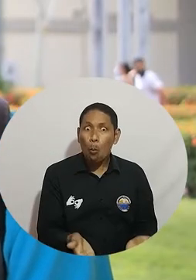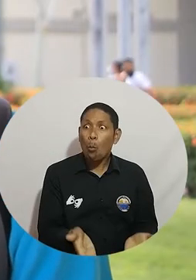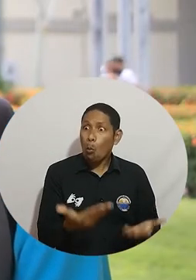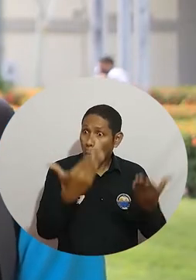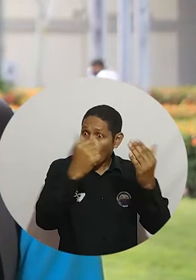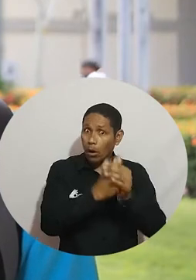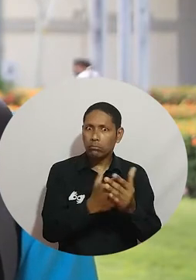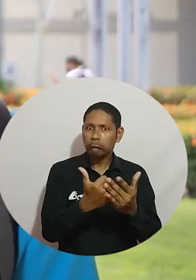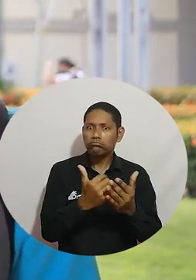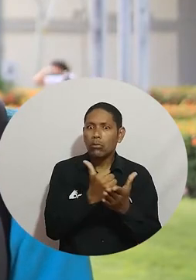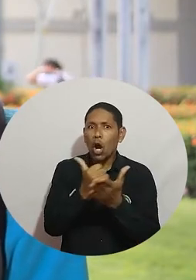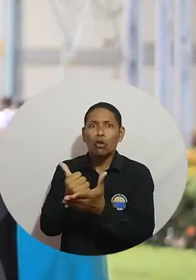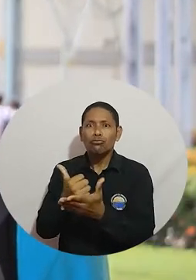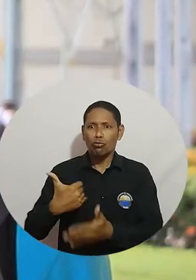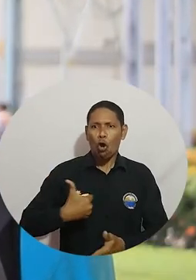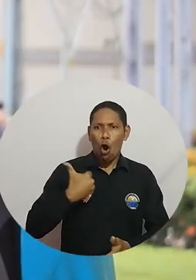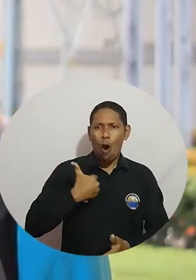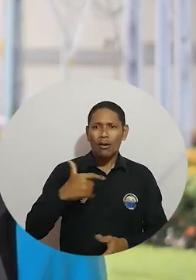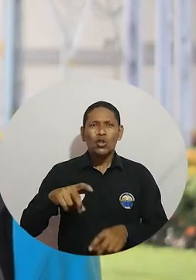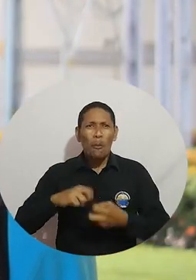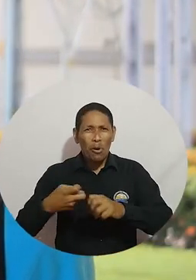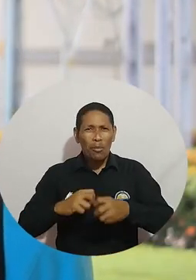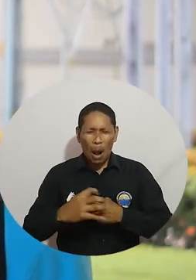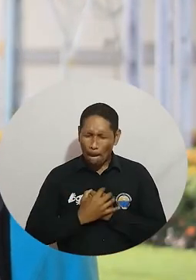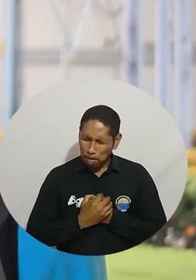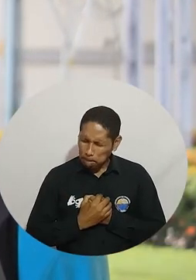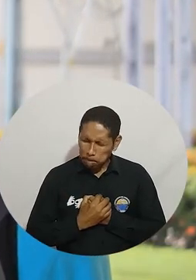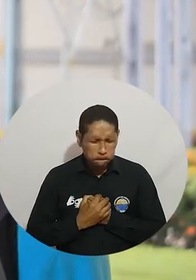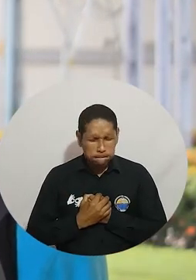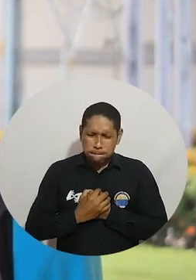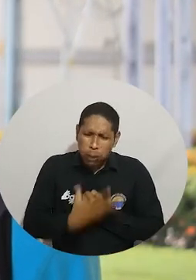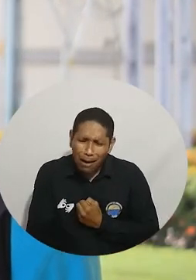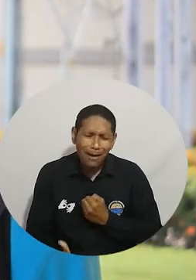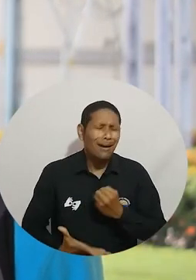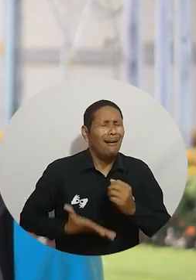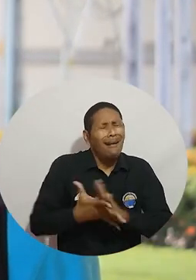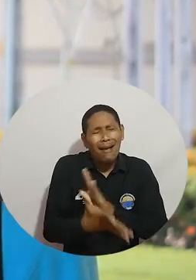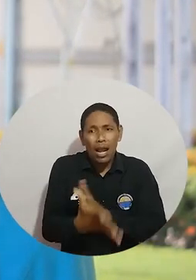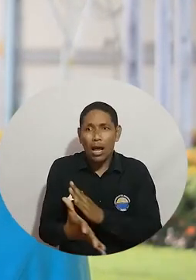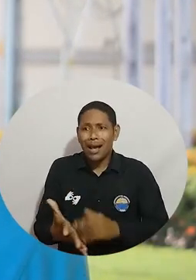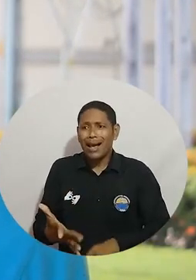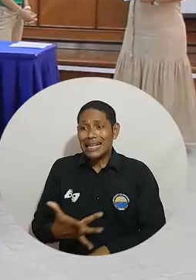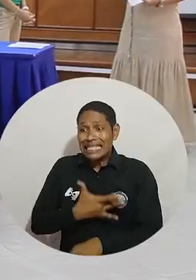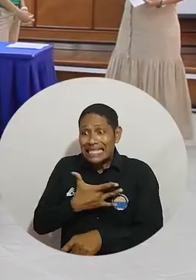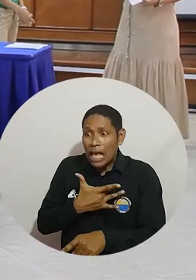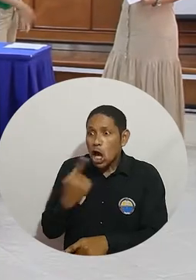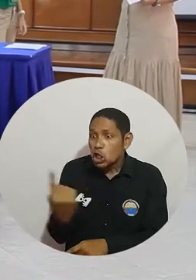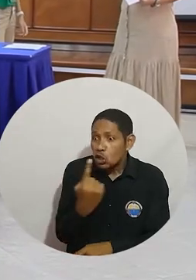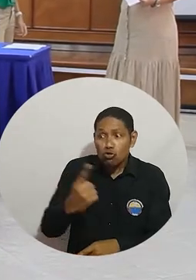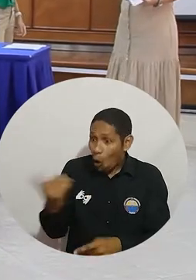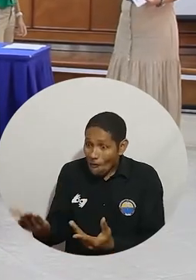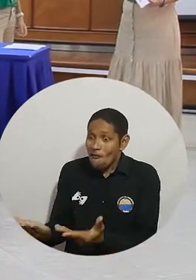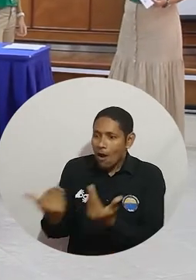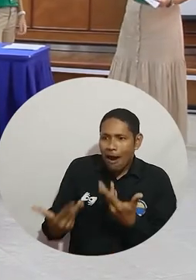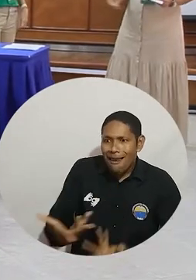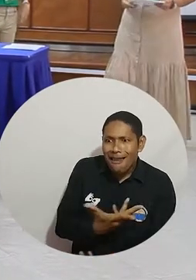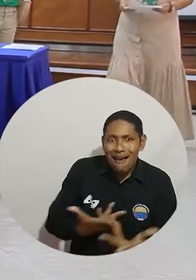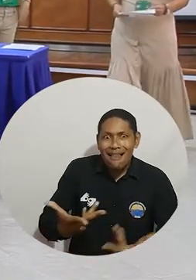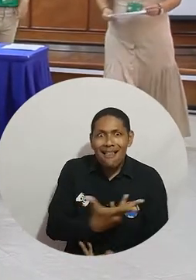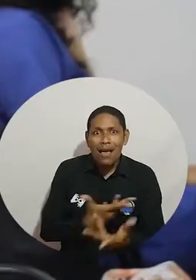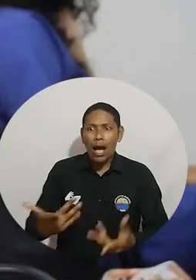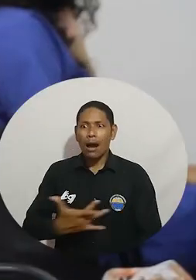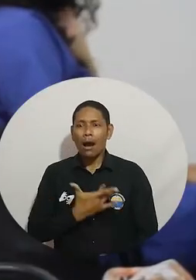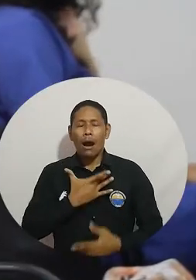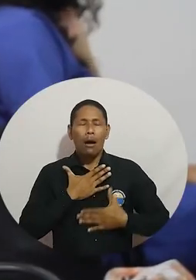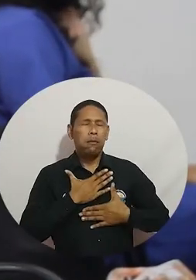iniciativa, ya que ayuda a los jóvenes a hablar sobre sus problemas, a exteriorizarlos, a ver que no están solos en su carrera, para que